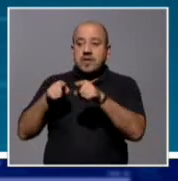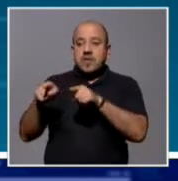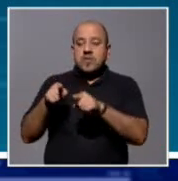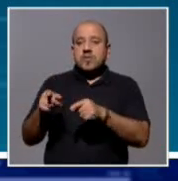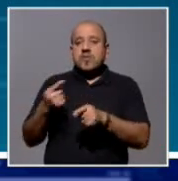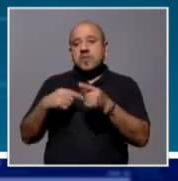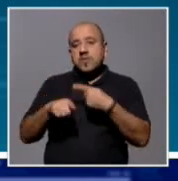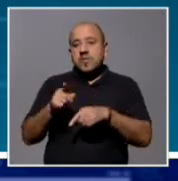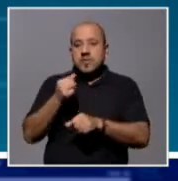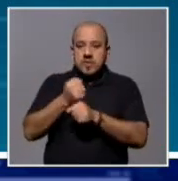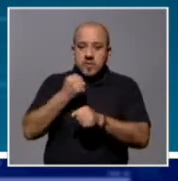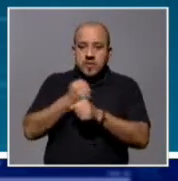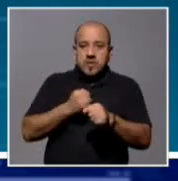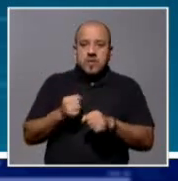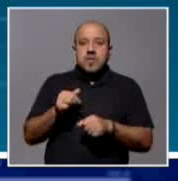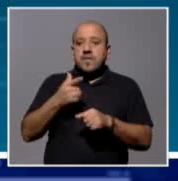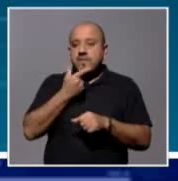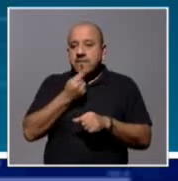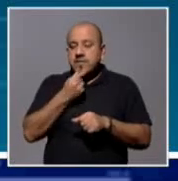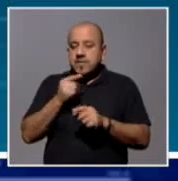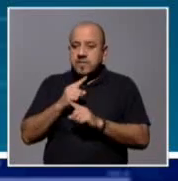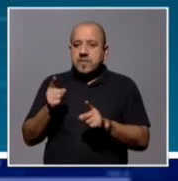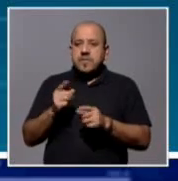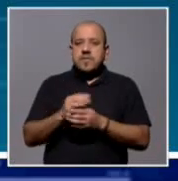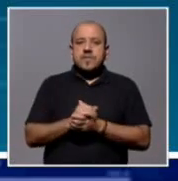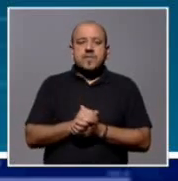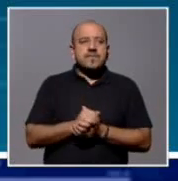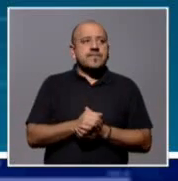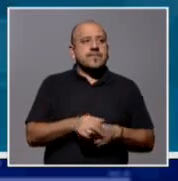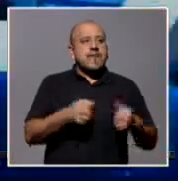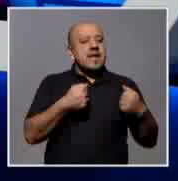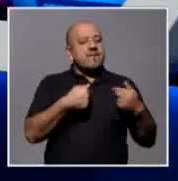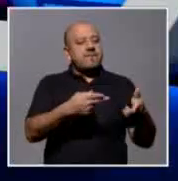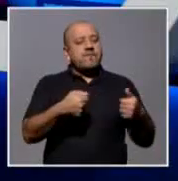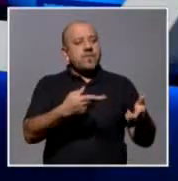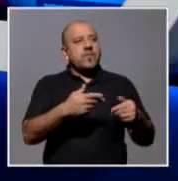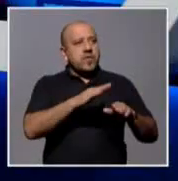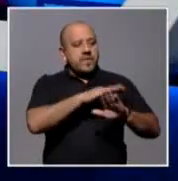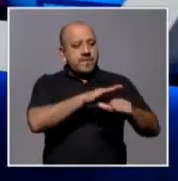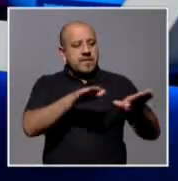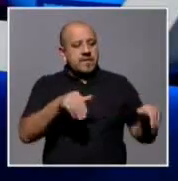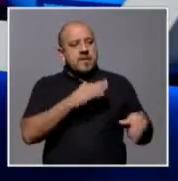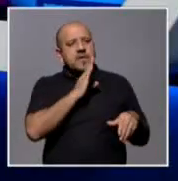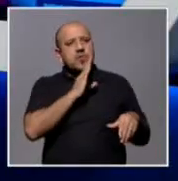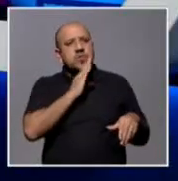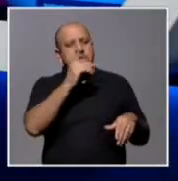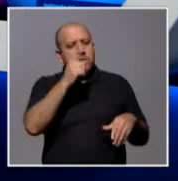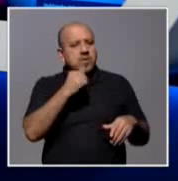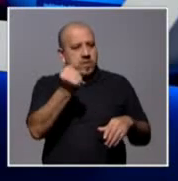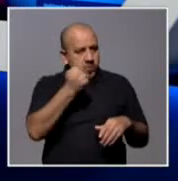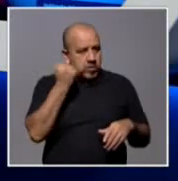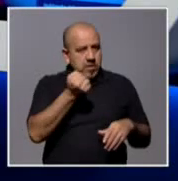tarea no del todo sencilla. Claro. El fútbol infantil y juvenil en Estados Unidos tiene una